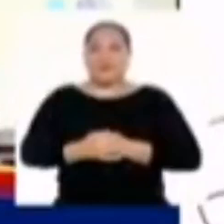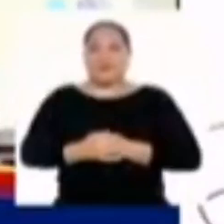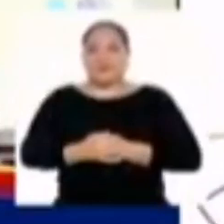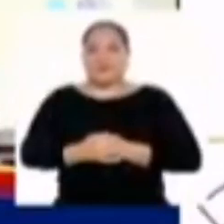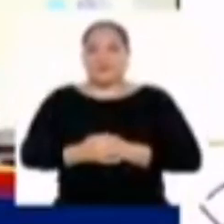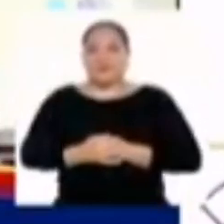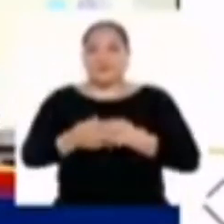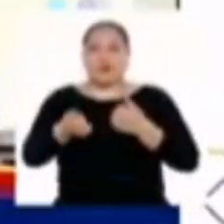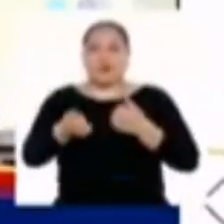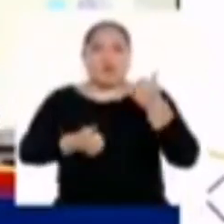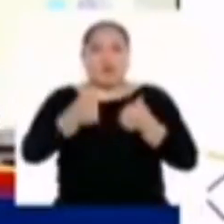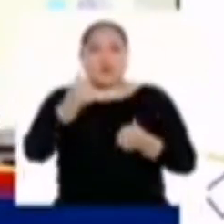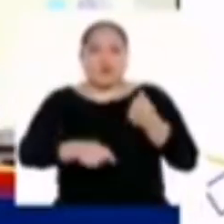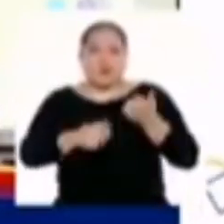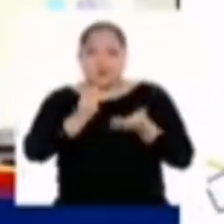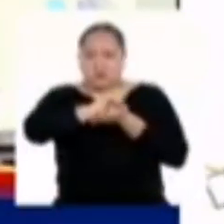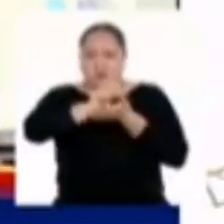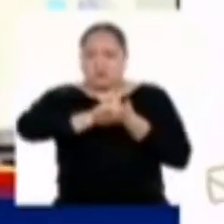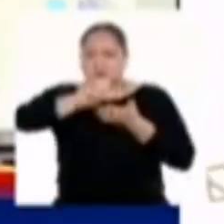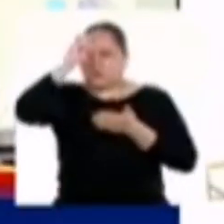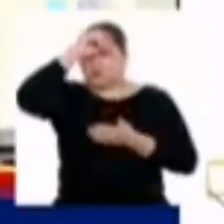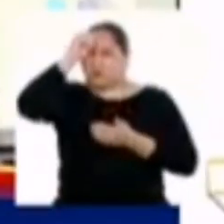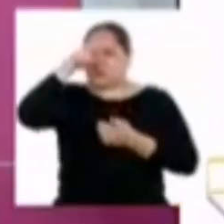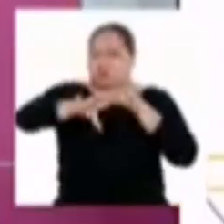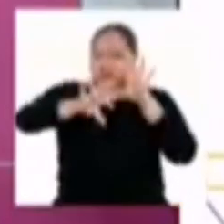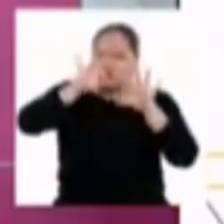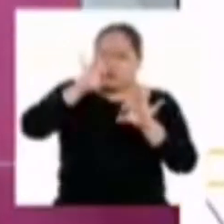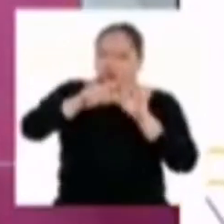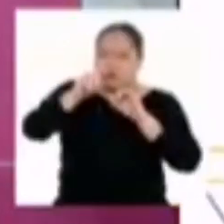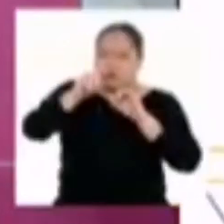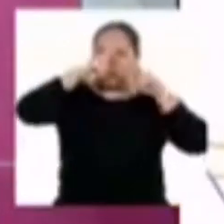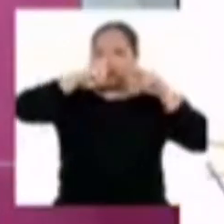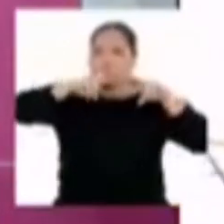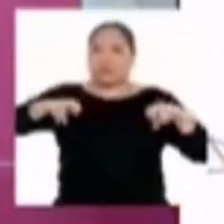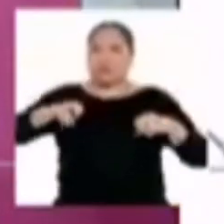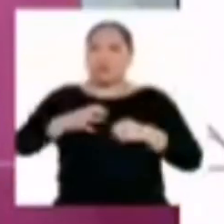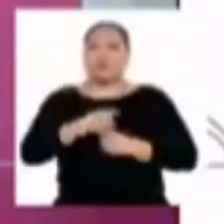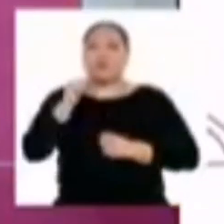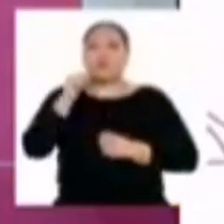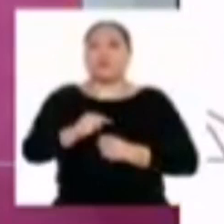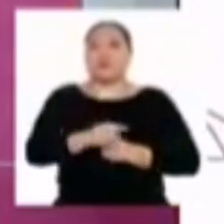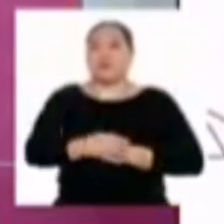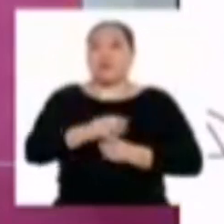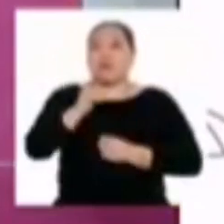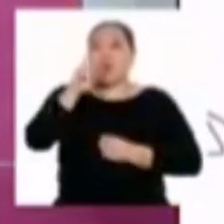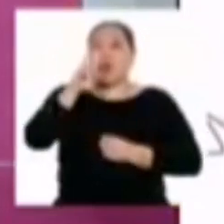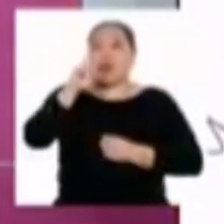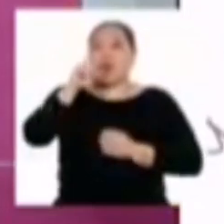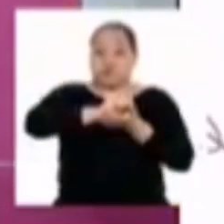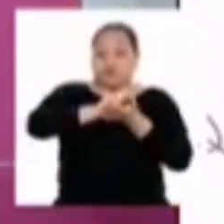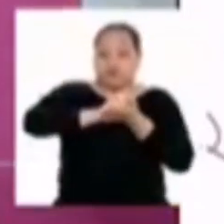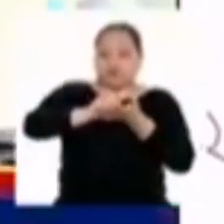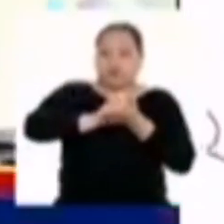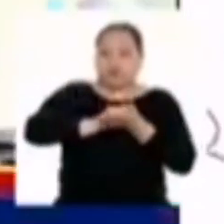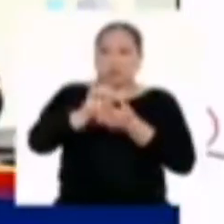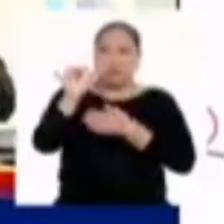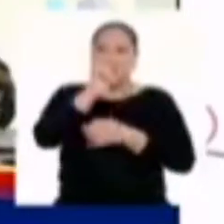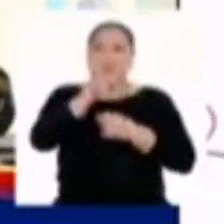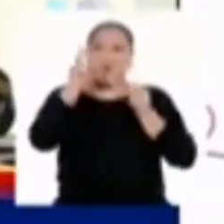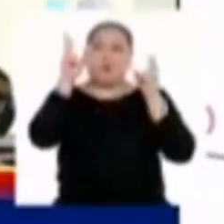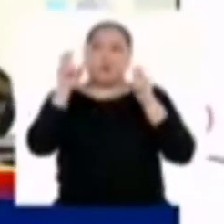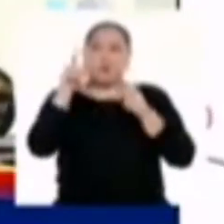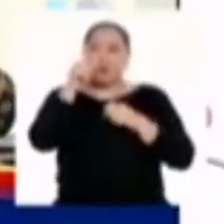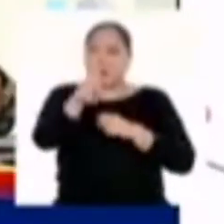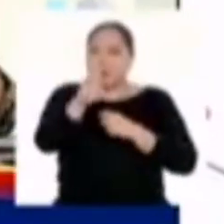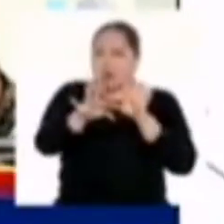Ciara, ¿cuáles son los textos de opinión que encontraste en tu investigación? Fueron subjetivos y argumentativos y cada uno de ellos trataban del mismo tema.